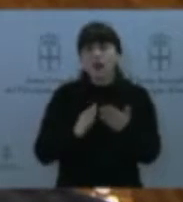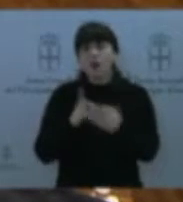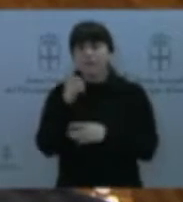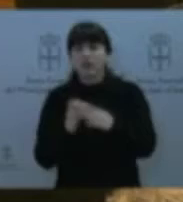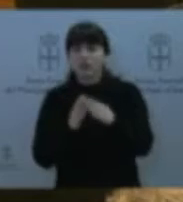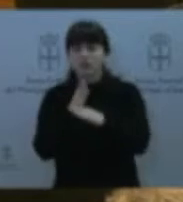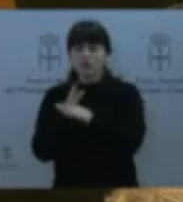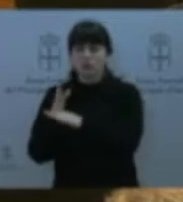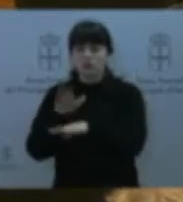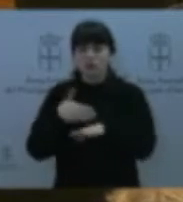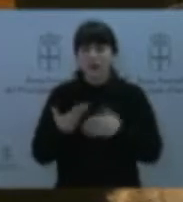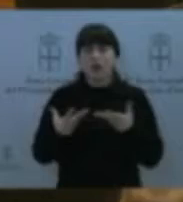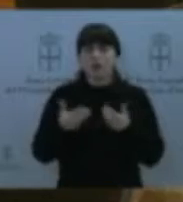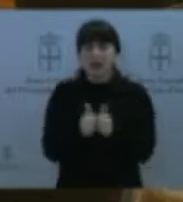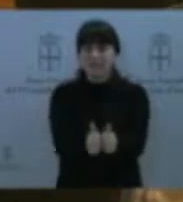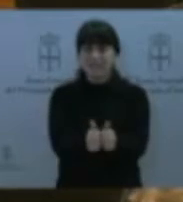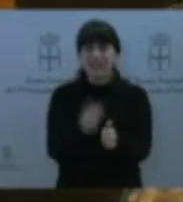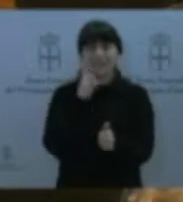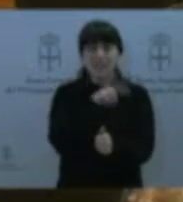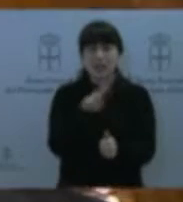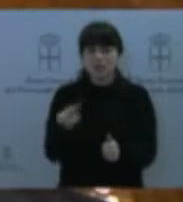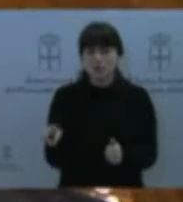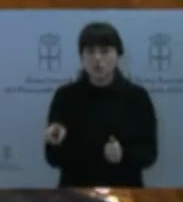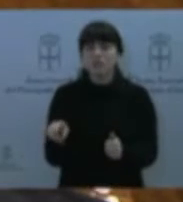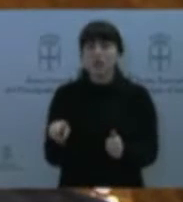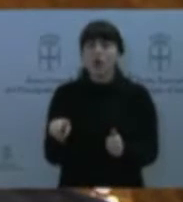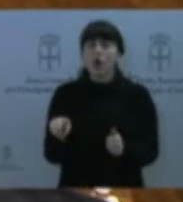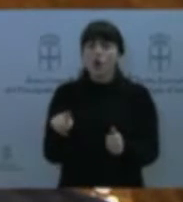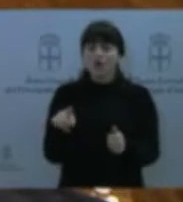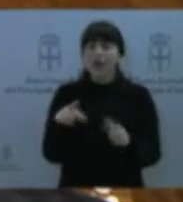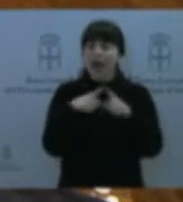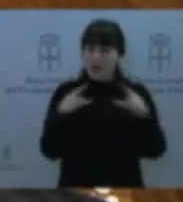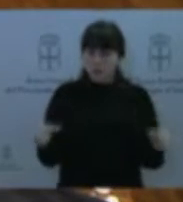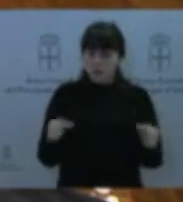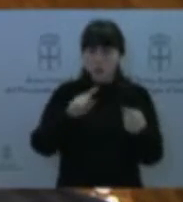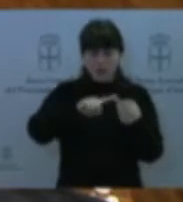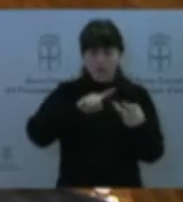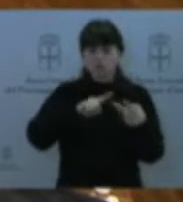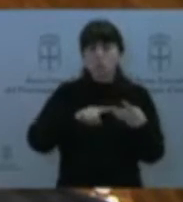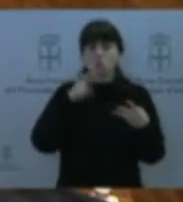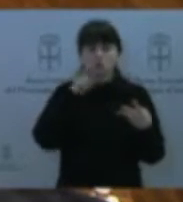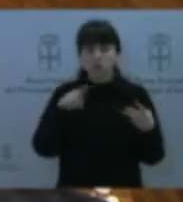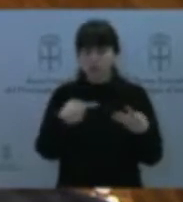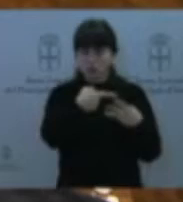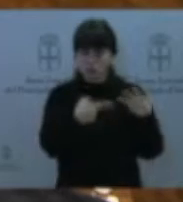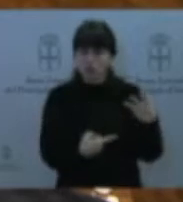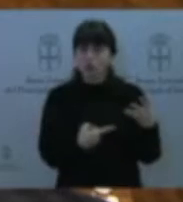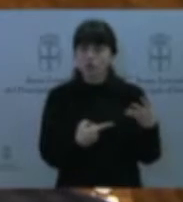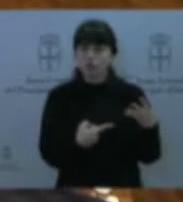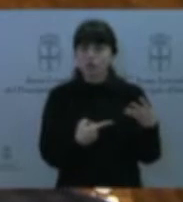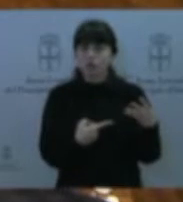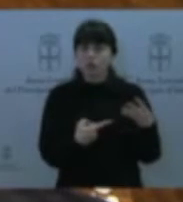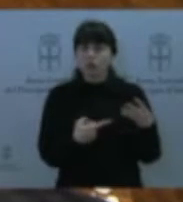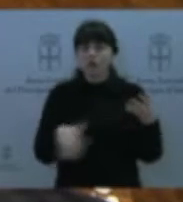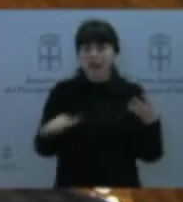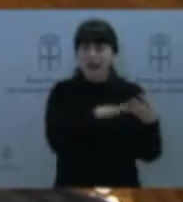Parque de la Prehistoria de Teberga y el Centro de Arte Rupestre de Tito Bustillo de la Sociedad Pública de Gestión y Promoción Turística y Cultural del Principado de